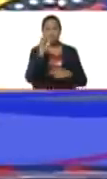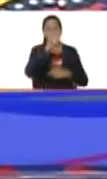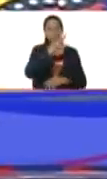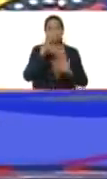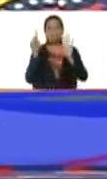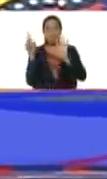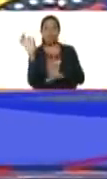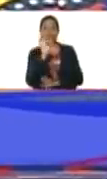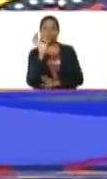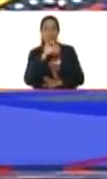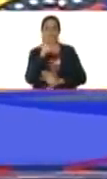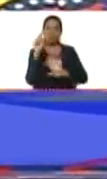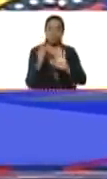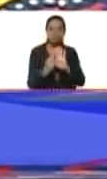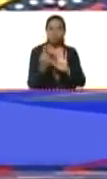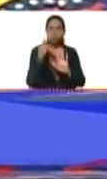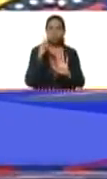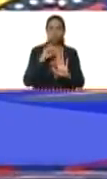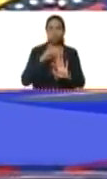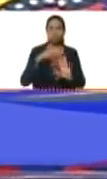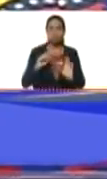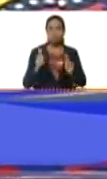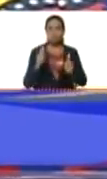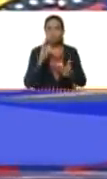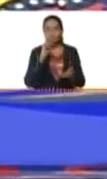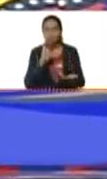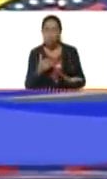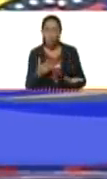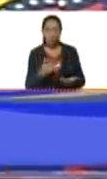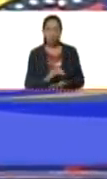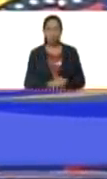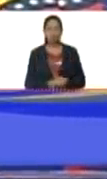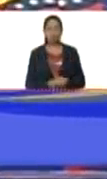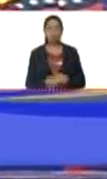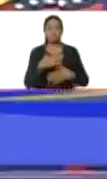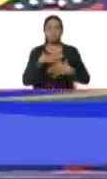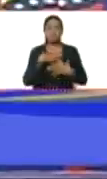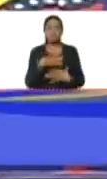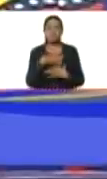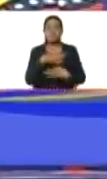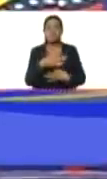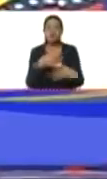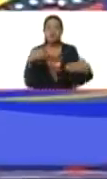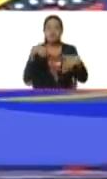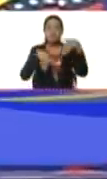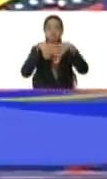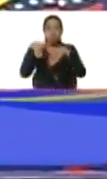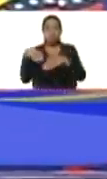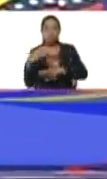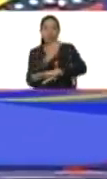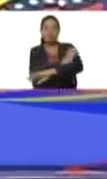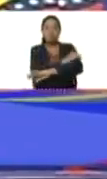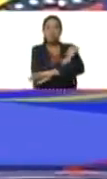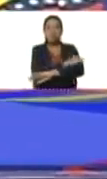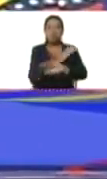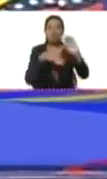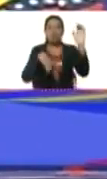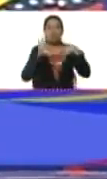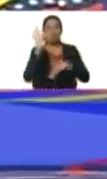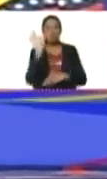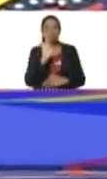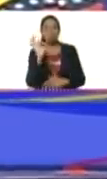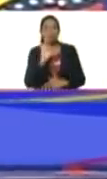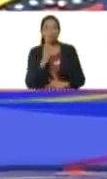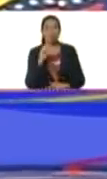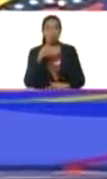36%. Y no hemos empezado. Y la intención de voto de todos los partidos de la oposición,